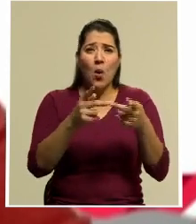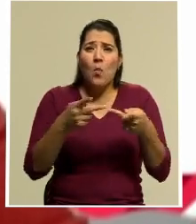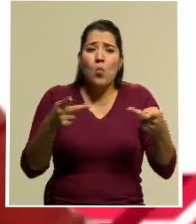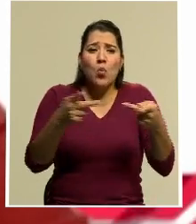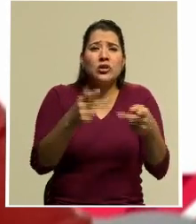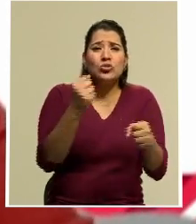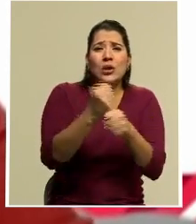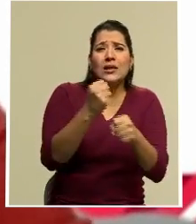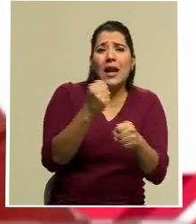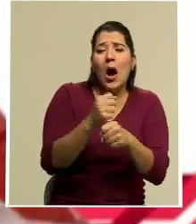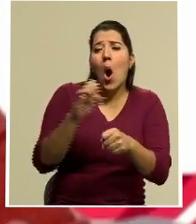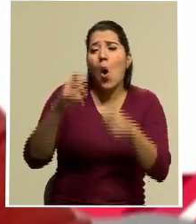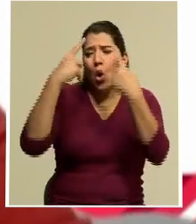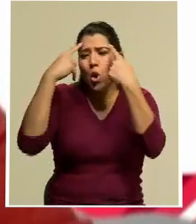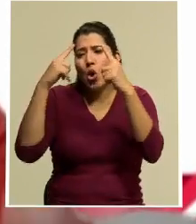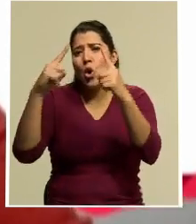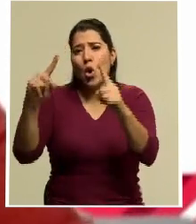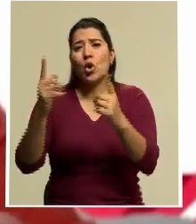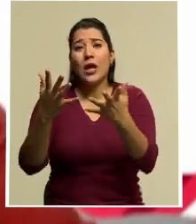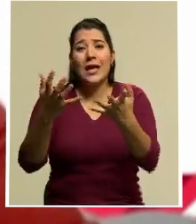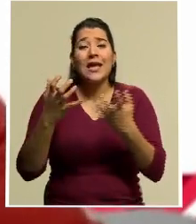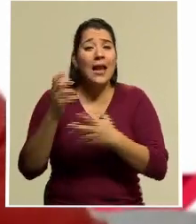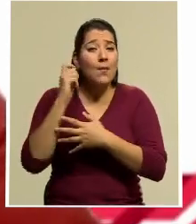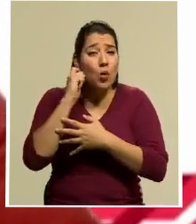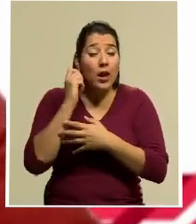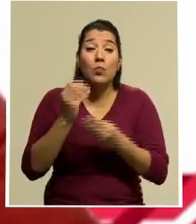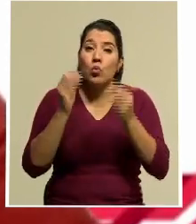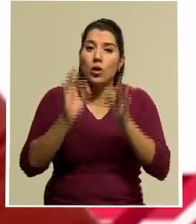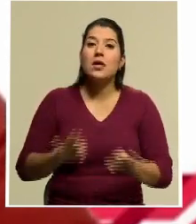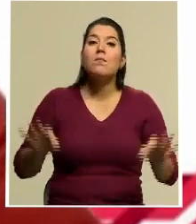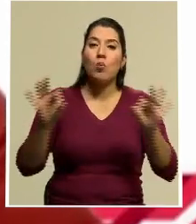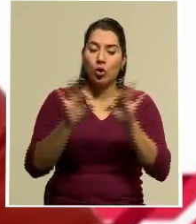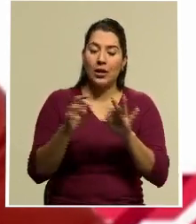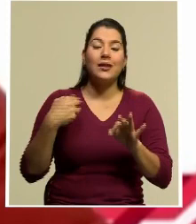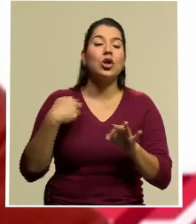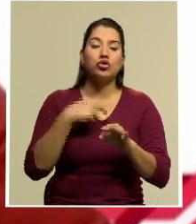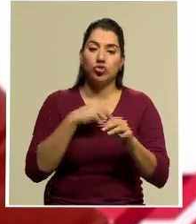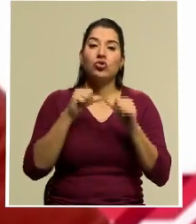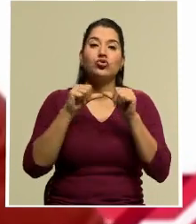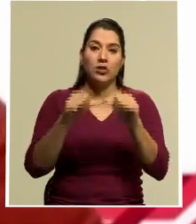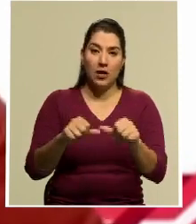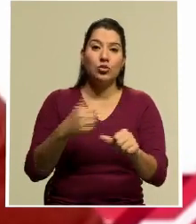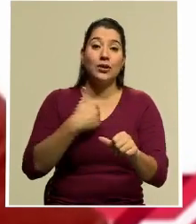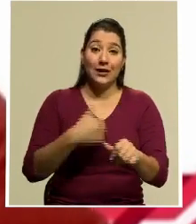seguir trabajando, quiere seguir dando. Es importante que otras lo sigamos haciendo también.